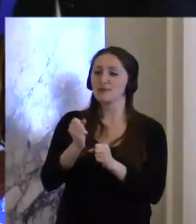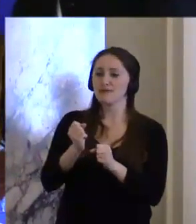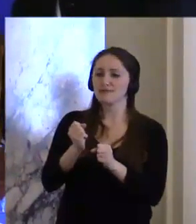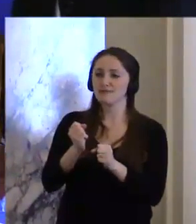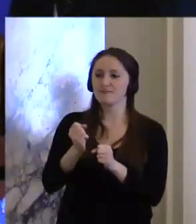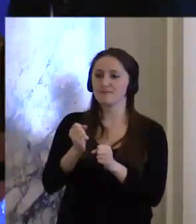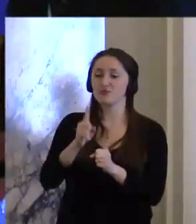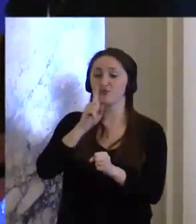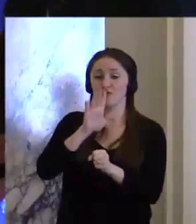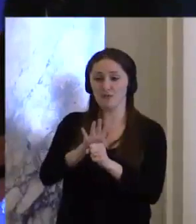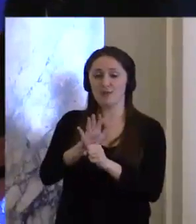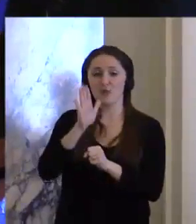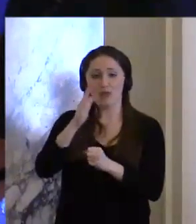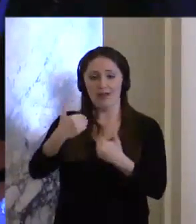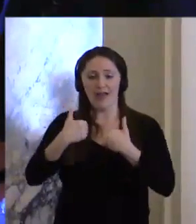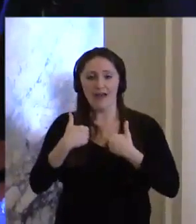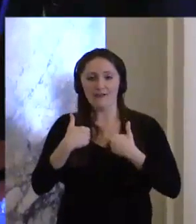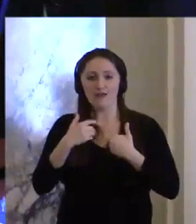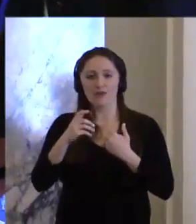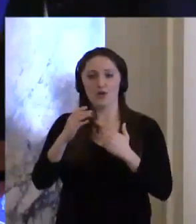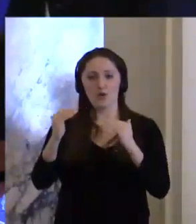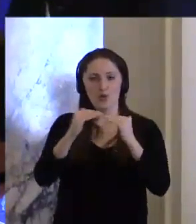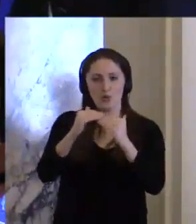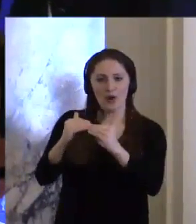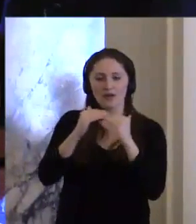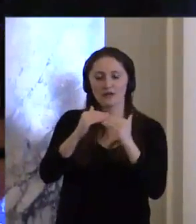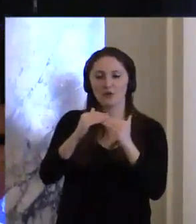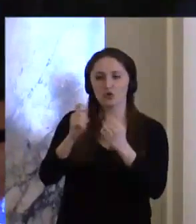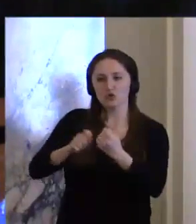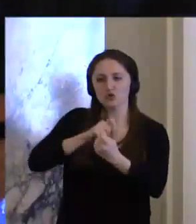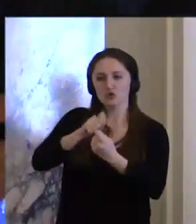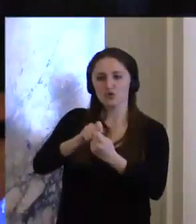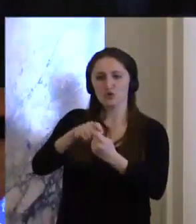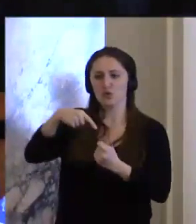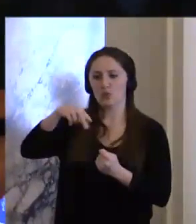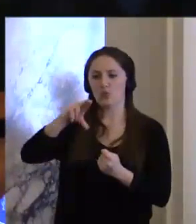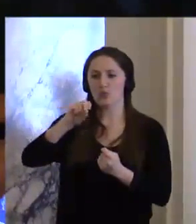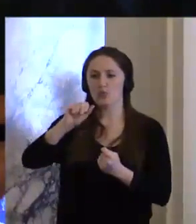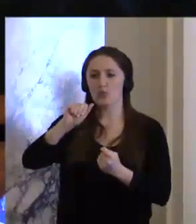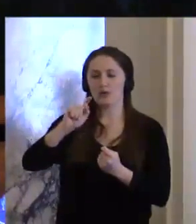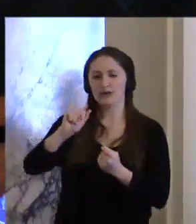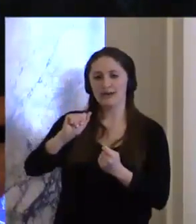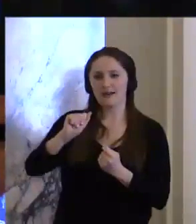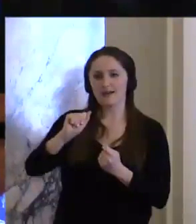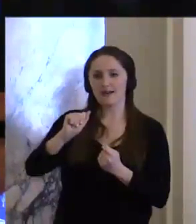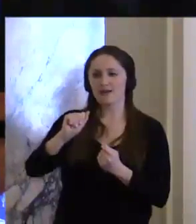mínimo el 30%, en la representación de organizaciones de mujeres?